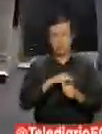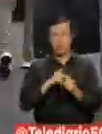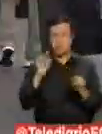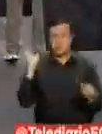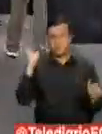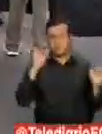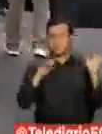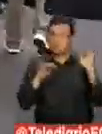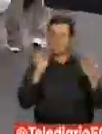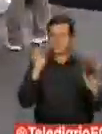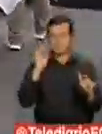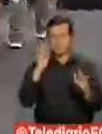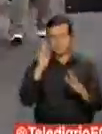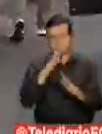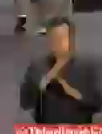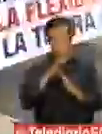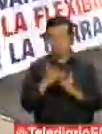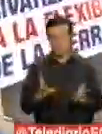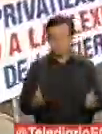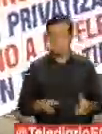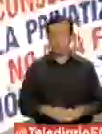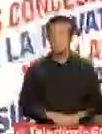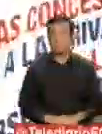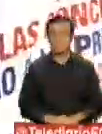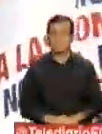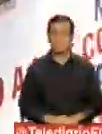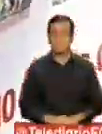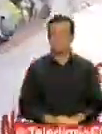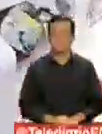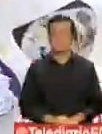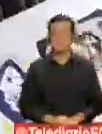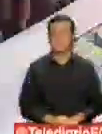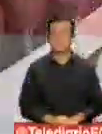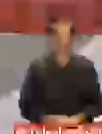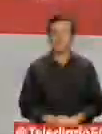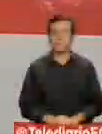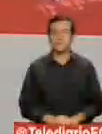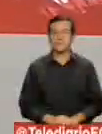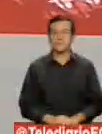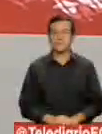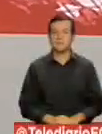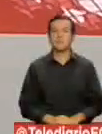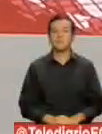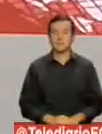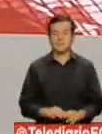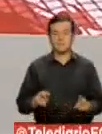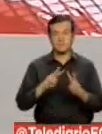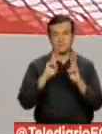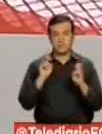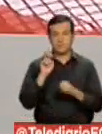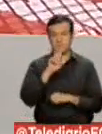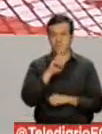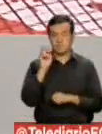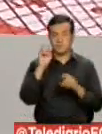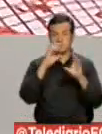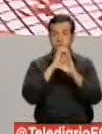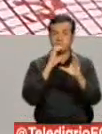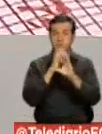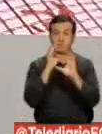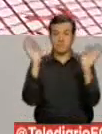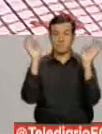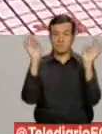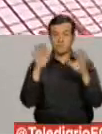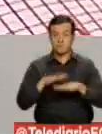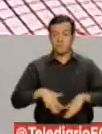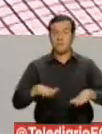manifestación se realizó de forma pacífica. Y en otro tema, los 20 buses eléctricos que